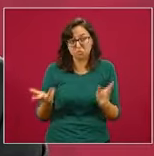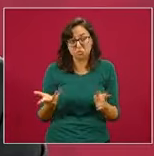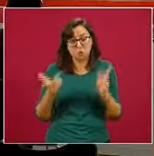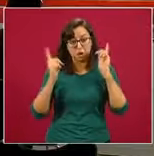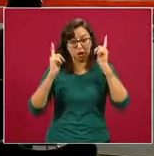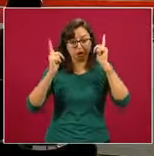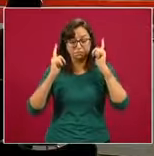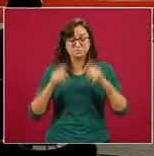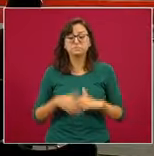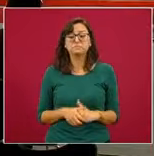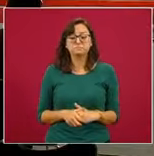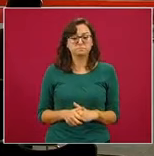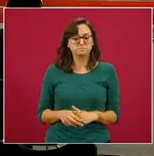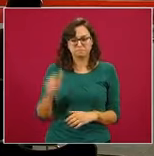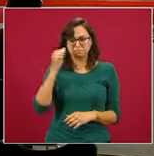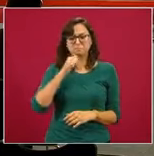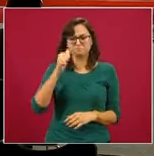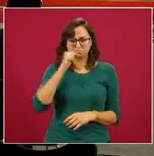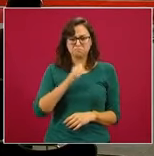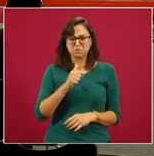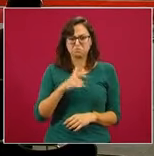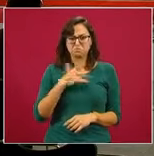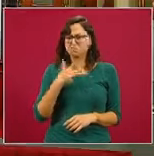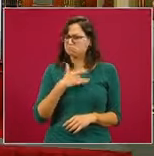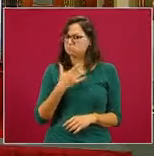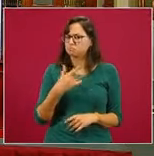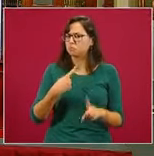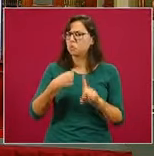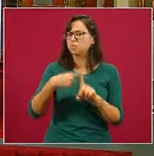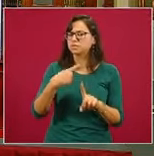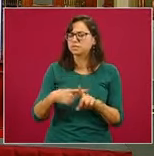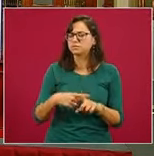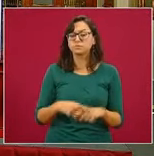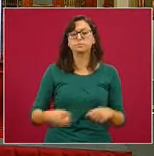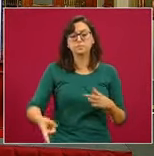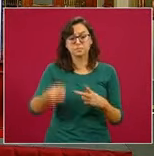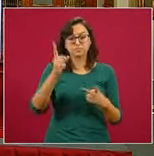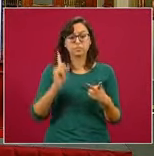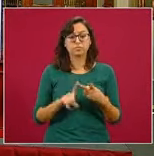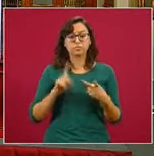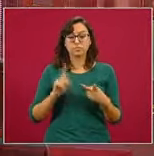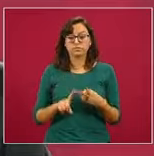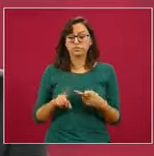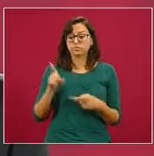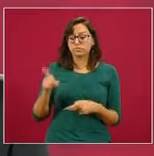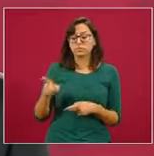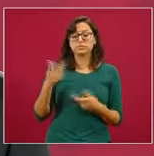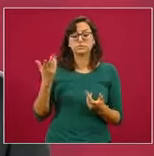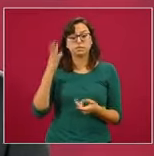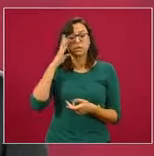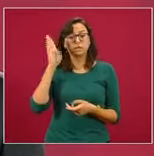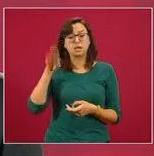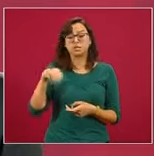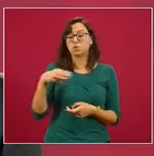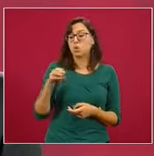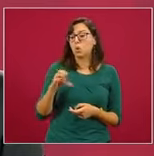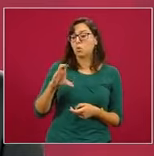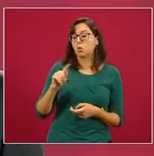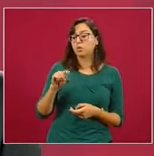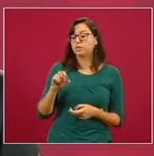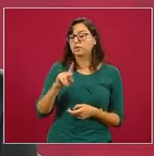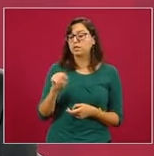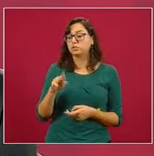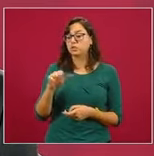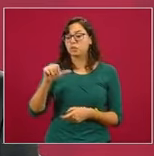pues siempre es algo que consideramos muy productivo. Respecto a lo que señaló el maestro Moctezuma Barragán, el secretario de Educación